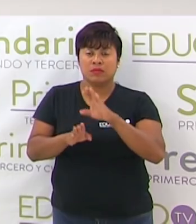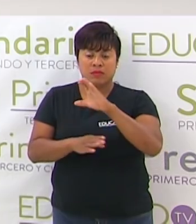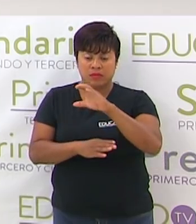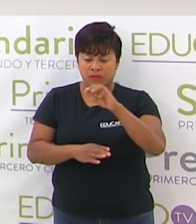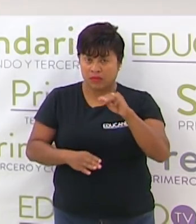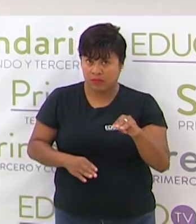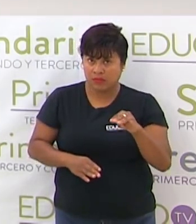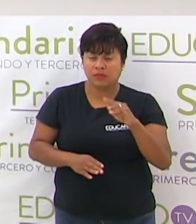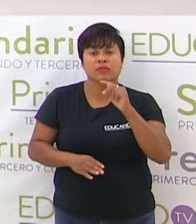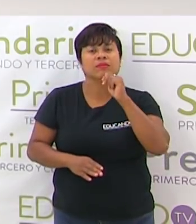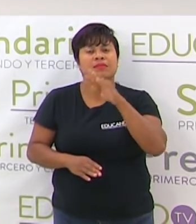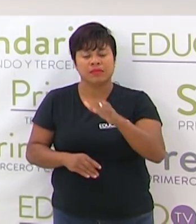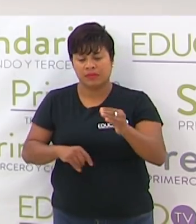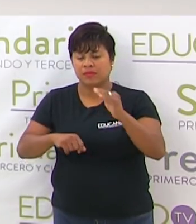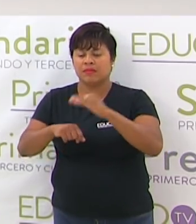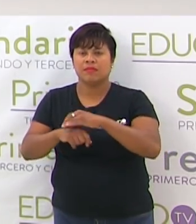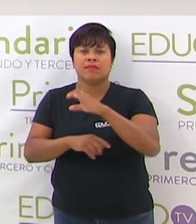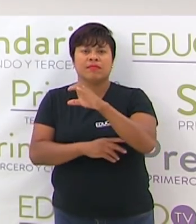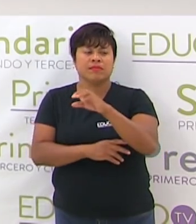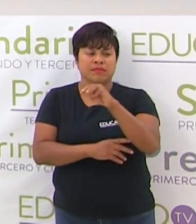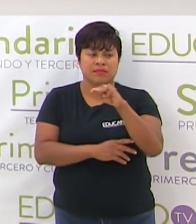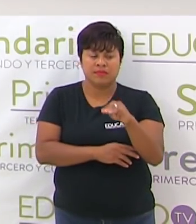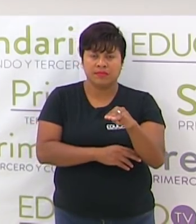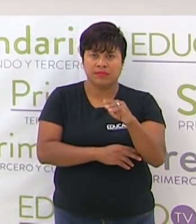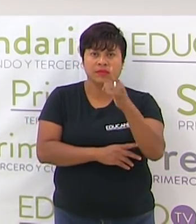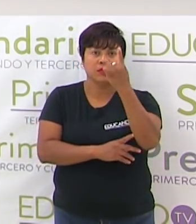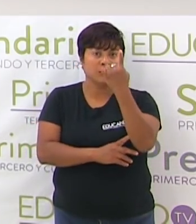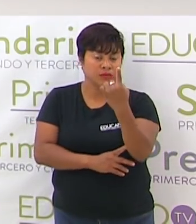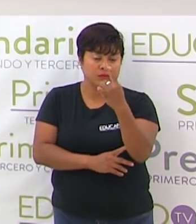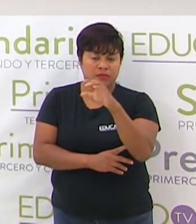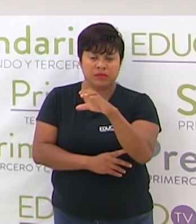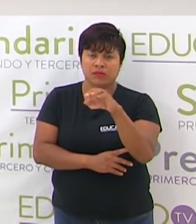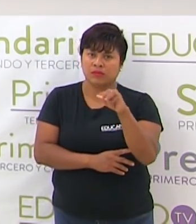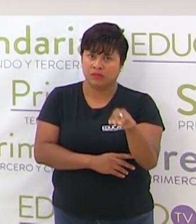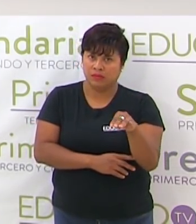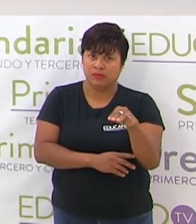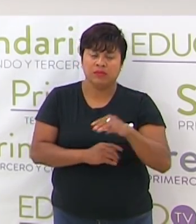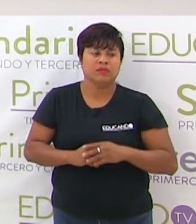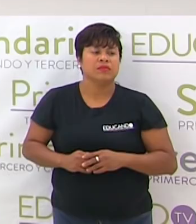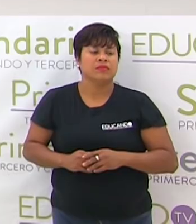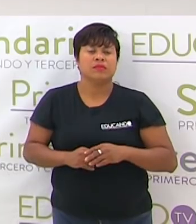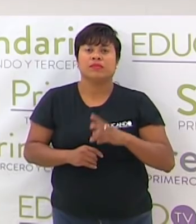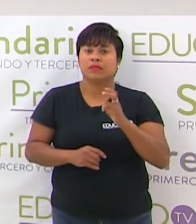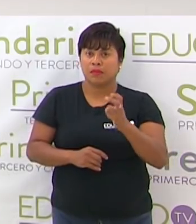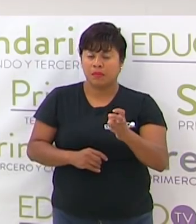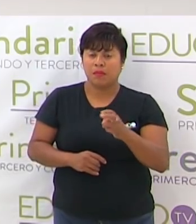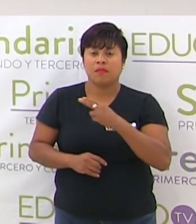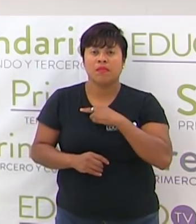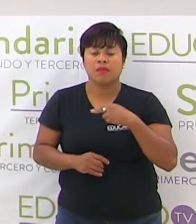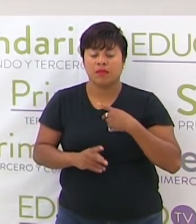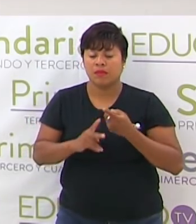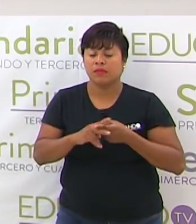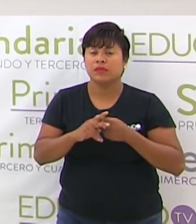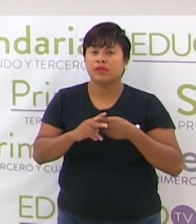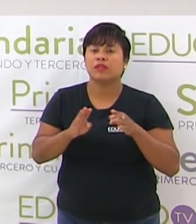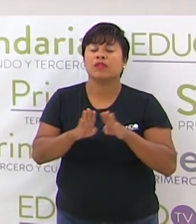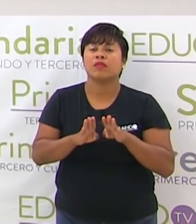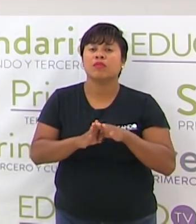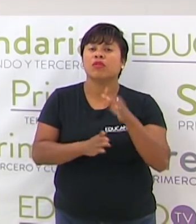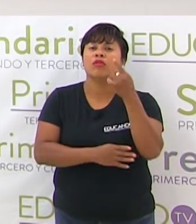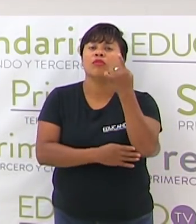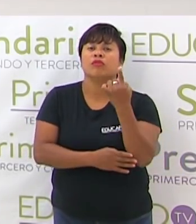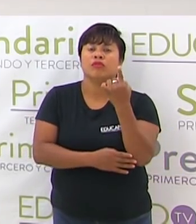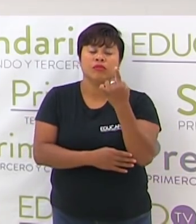centímetro, también de aquí a acá mediría 1 centímetro. Por lo tanto, lo vamos a contar también como